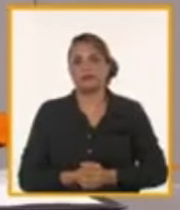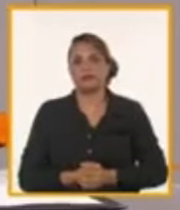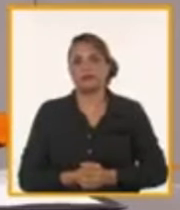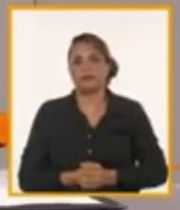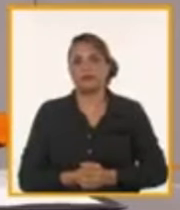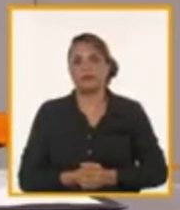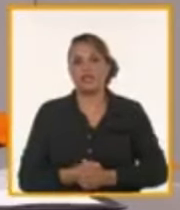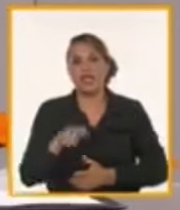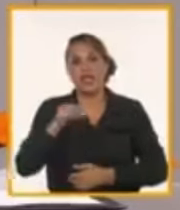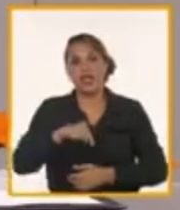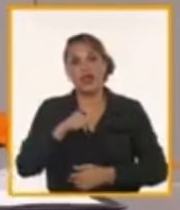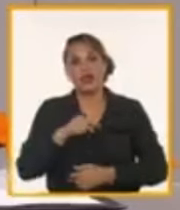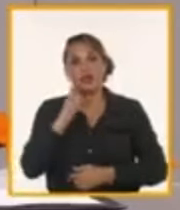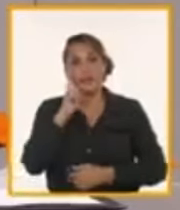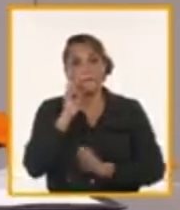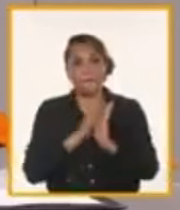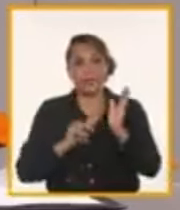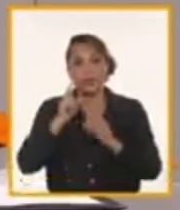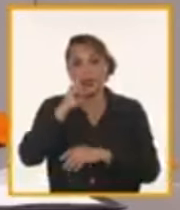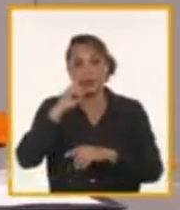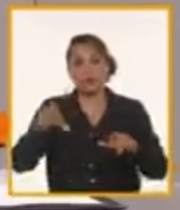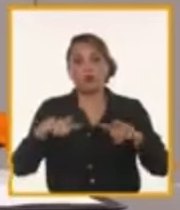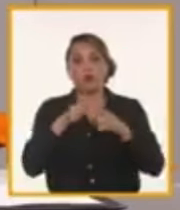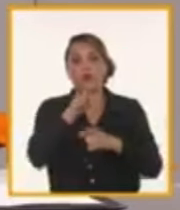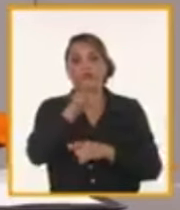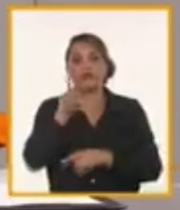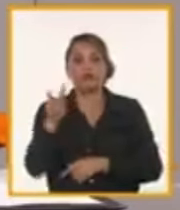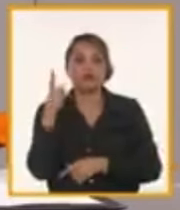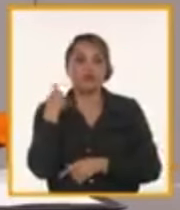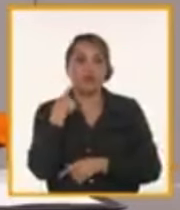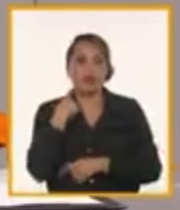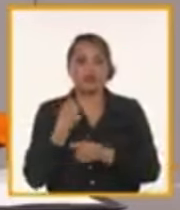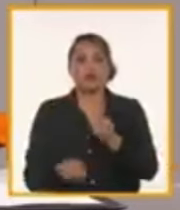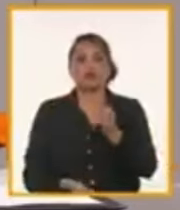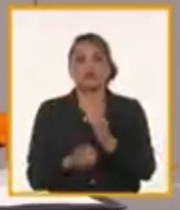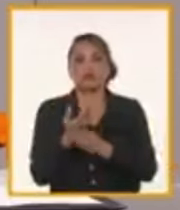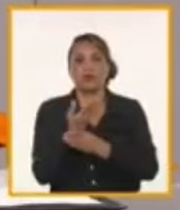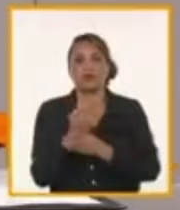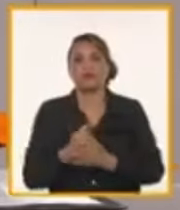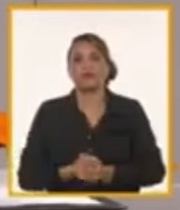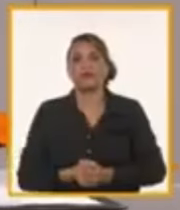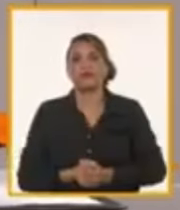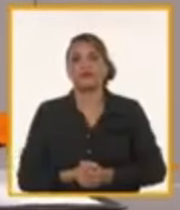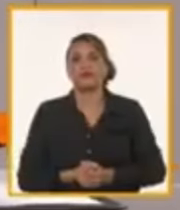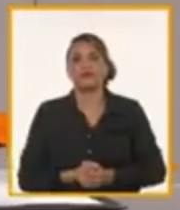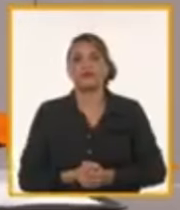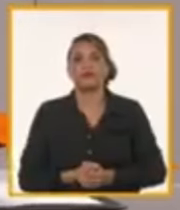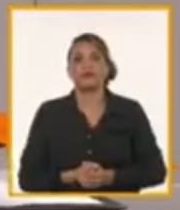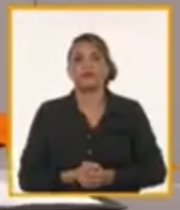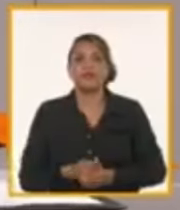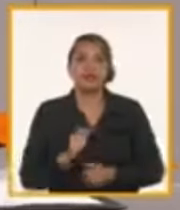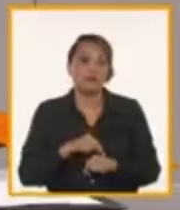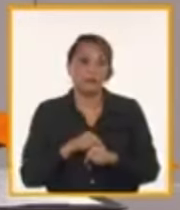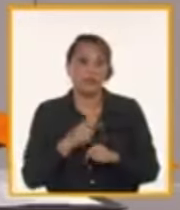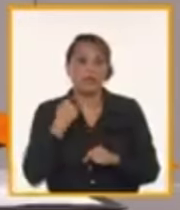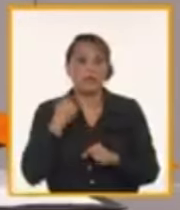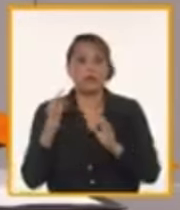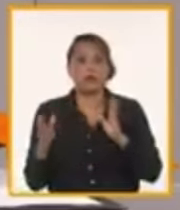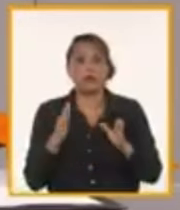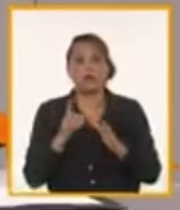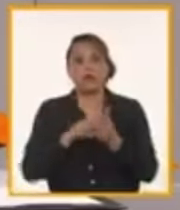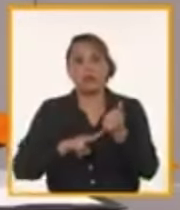cumple ahora en noviembre sus 12 años de fundada de la universidad más joven de Cuba eh casi que la misma cantidad de años que tiene la